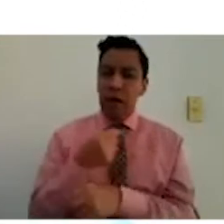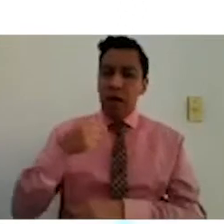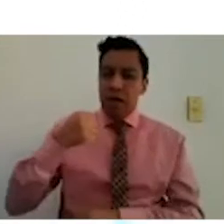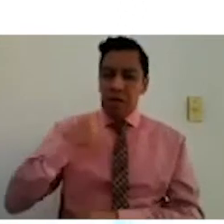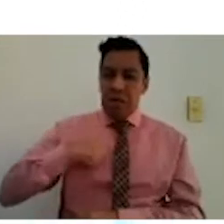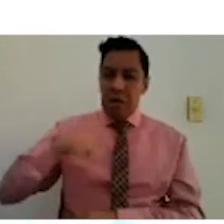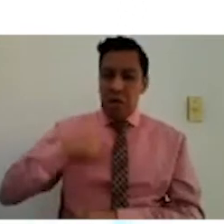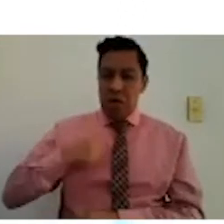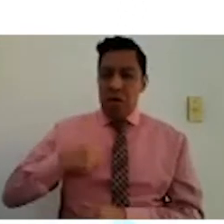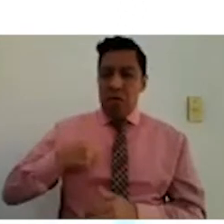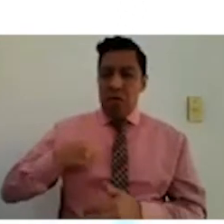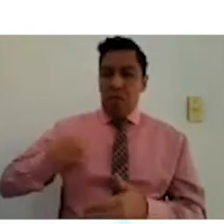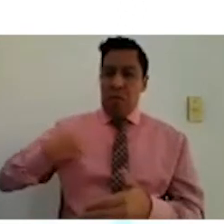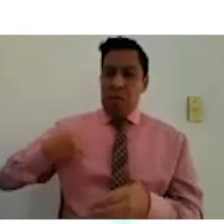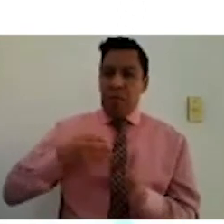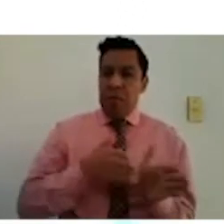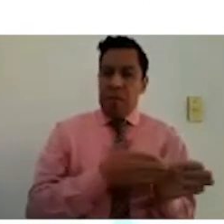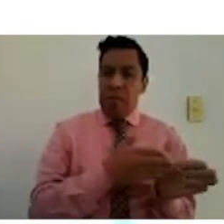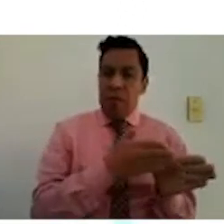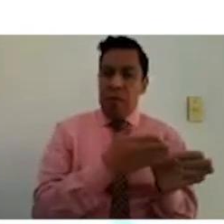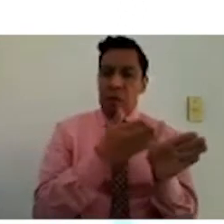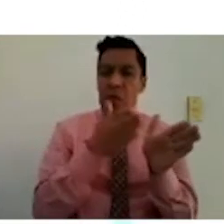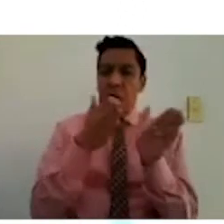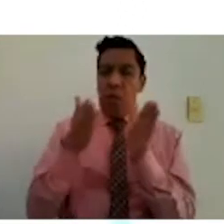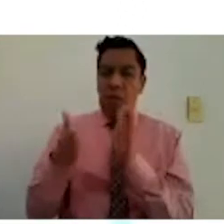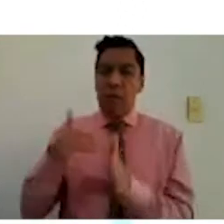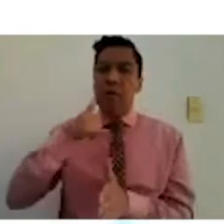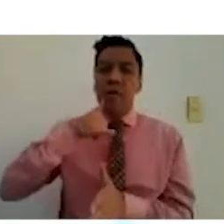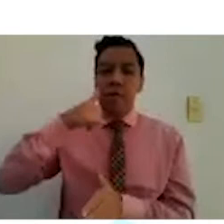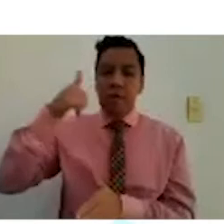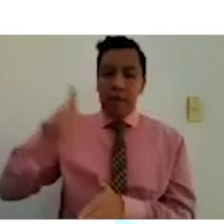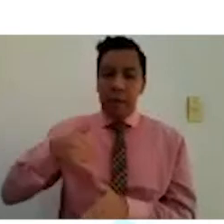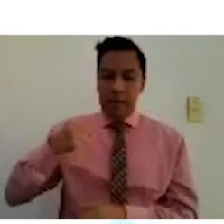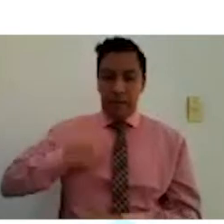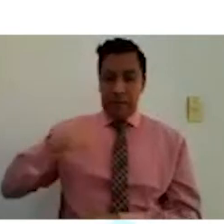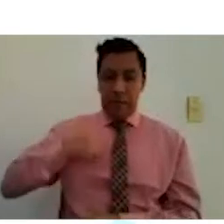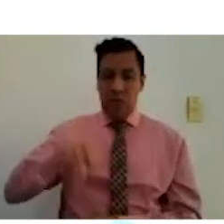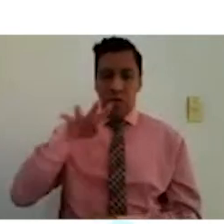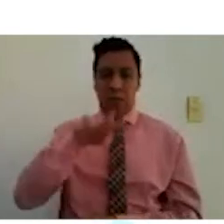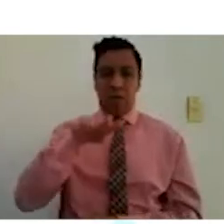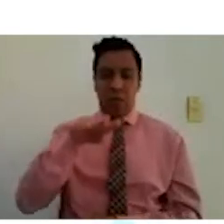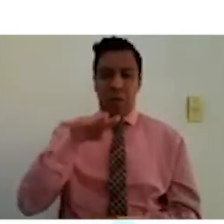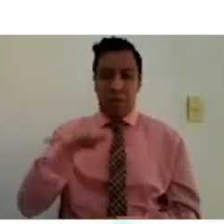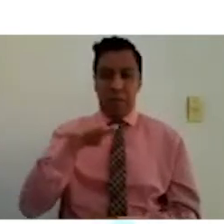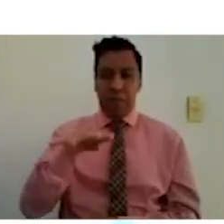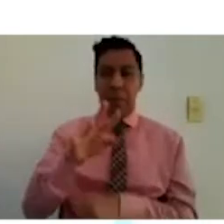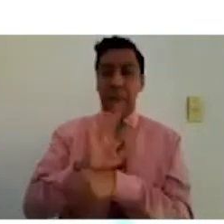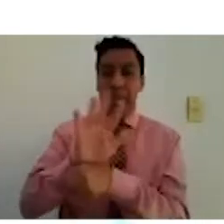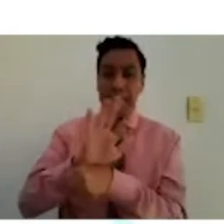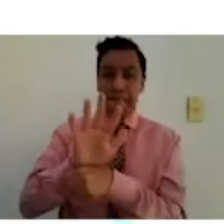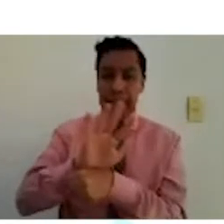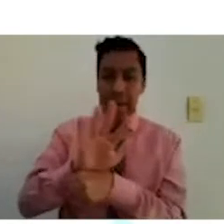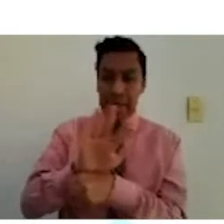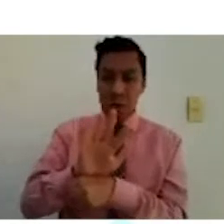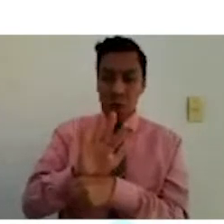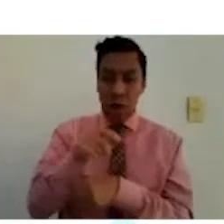y nos vamos a una Italia ya a finales del siglo XIX. Tenemos la película de Visconti, Muerte